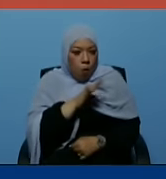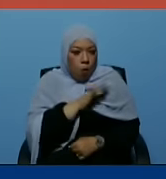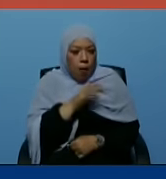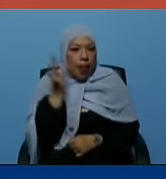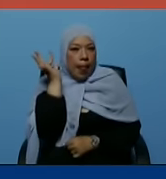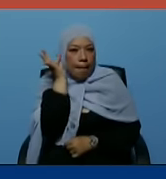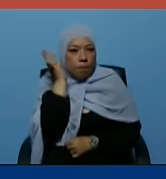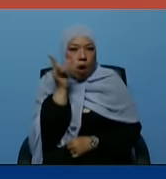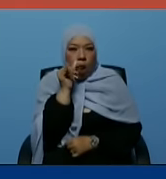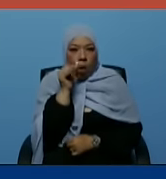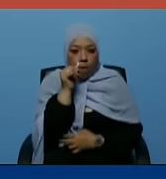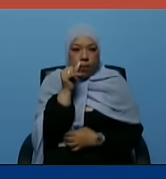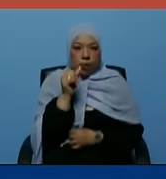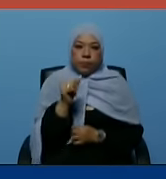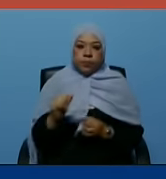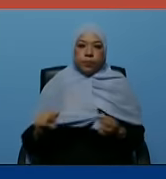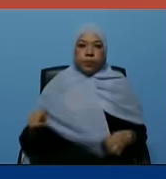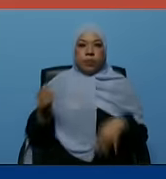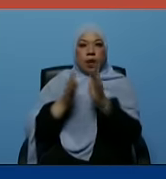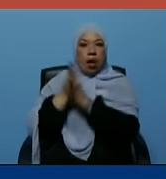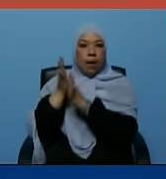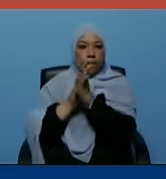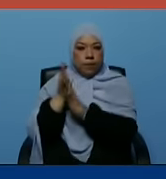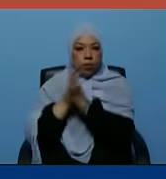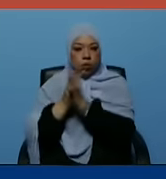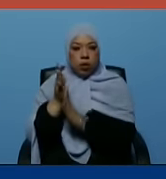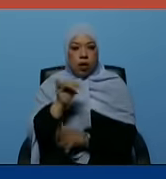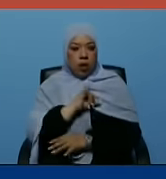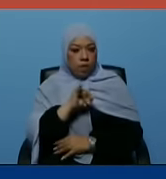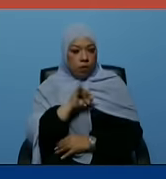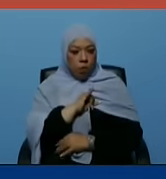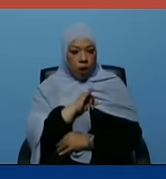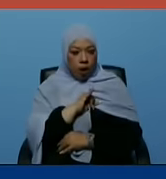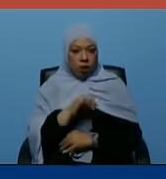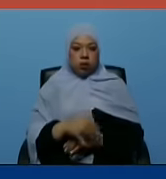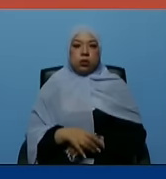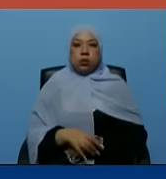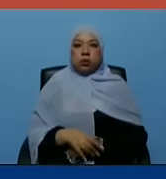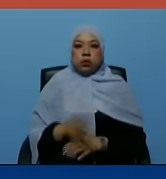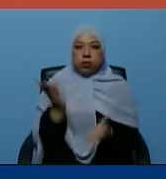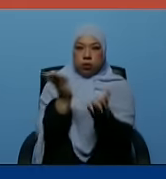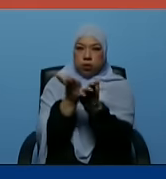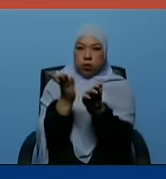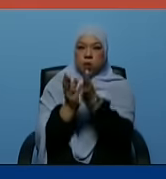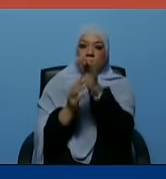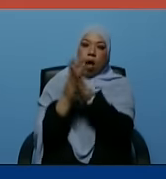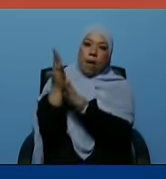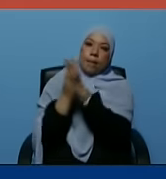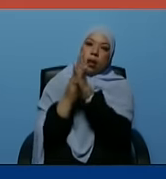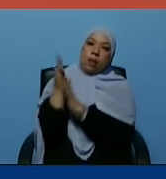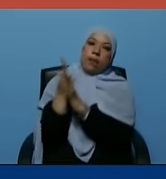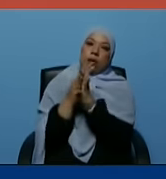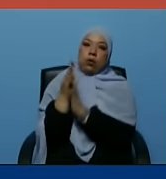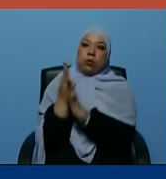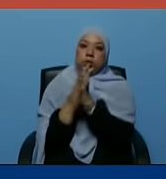mujer. Hay emprendimientos individuales, hay emprendimientos